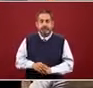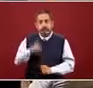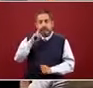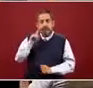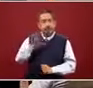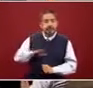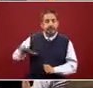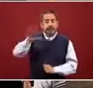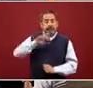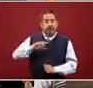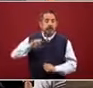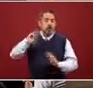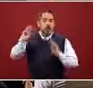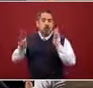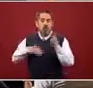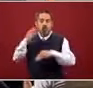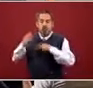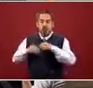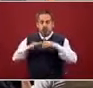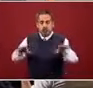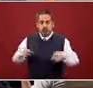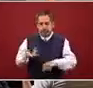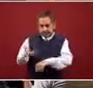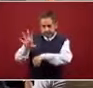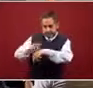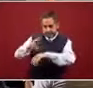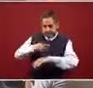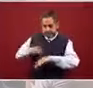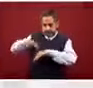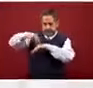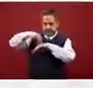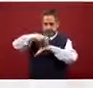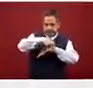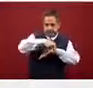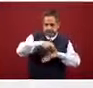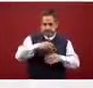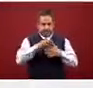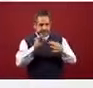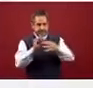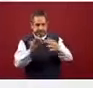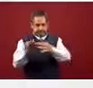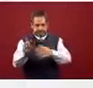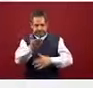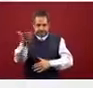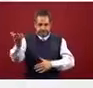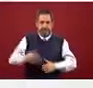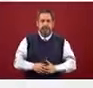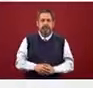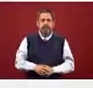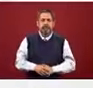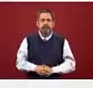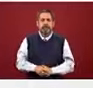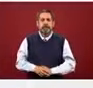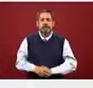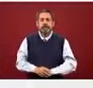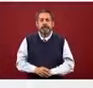tenemos el informe mundial, me voy a permitir pararme para poderlo ver de manera más clara.